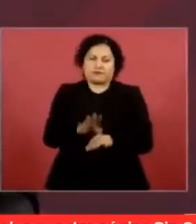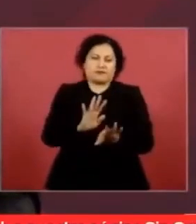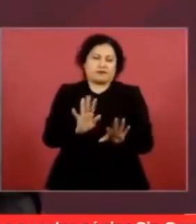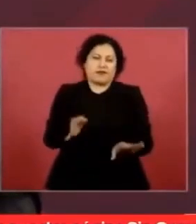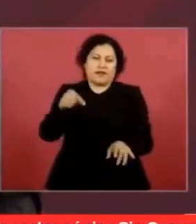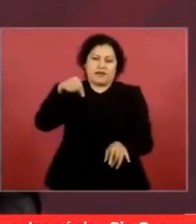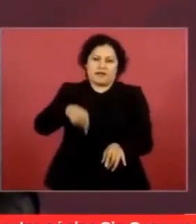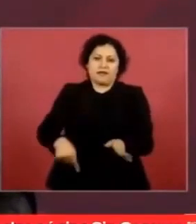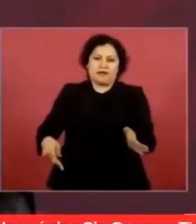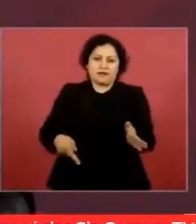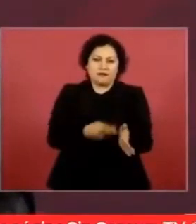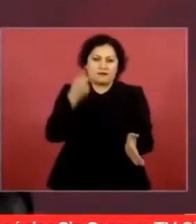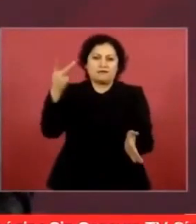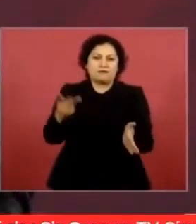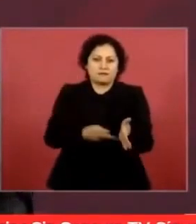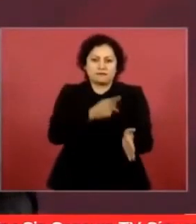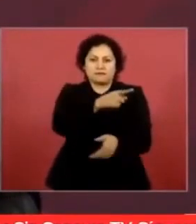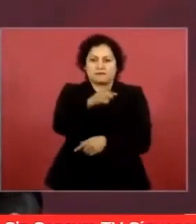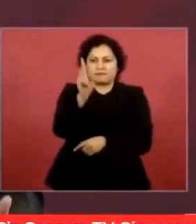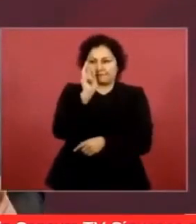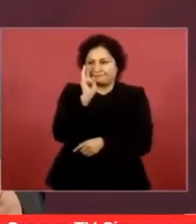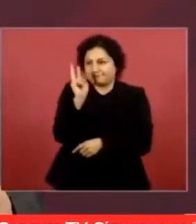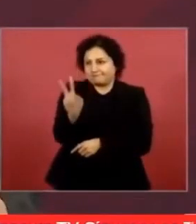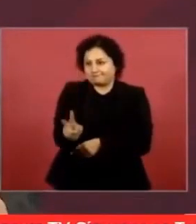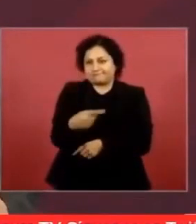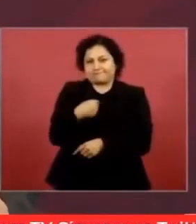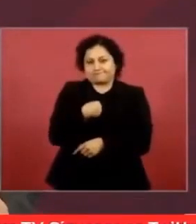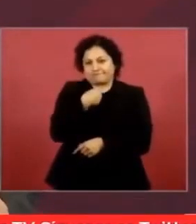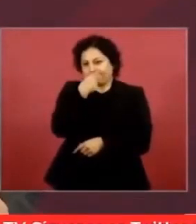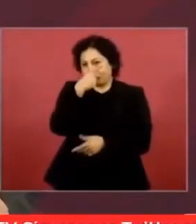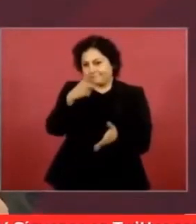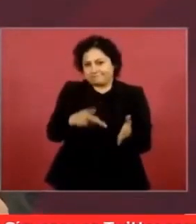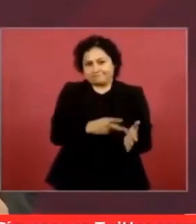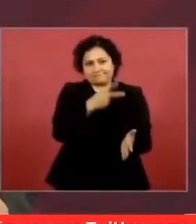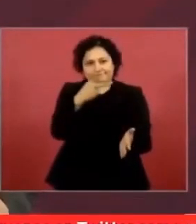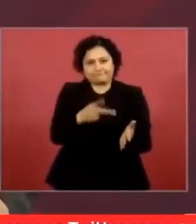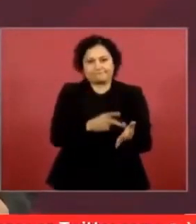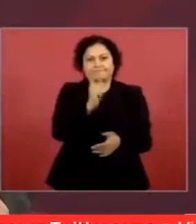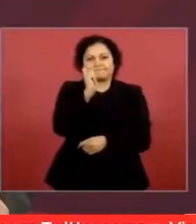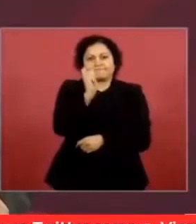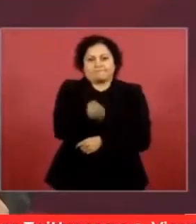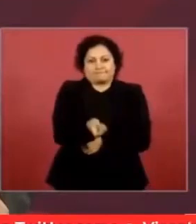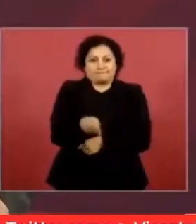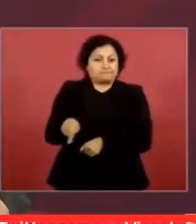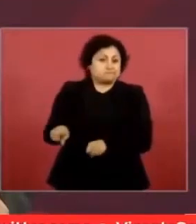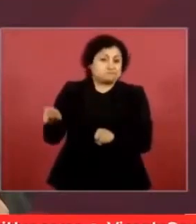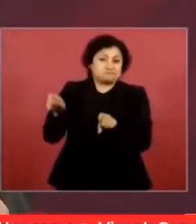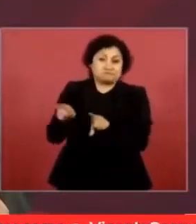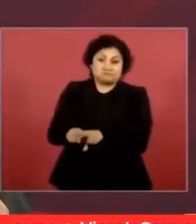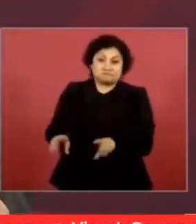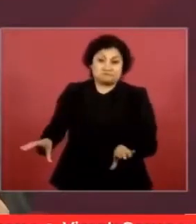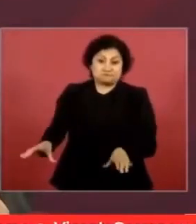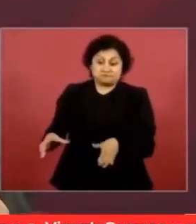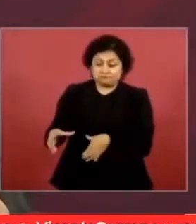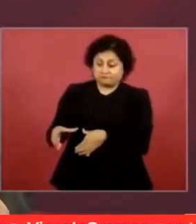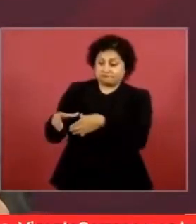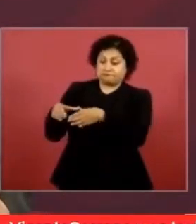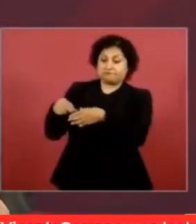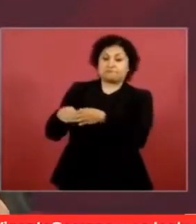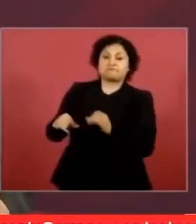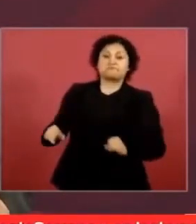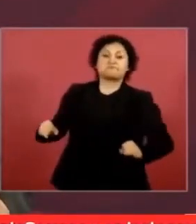veces, lo hemos dicho muchas veces, este Instituto de la Transparencia.